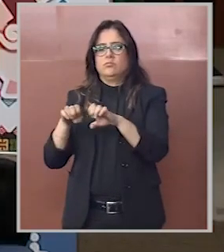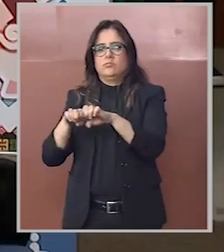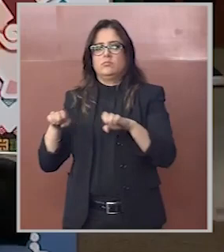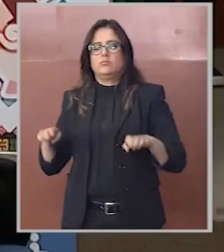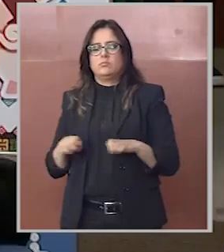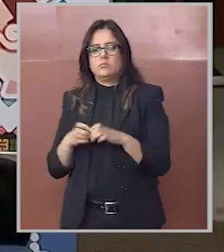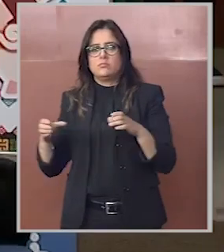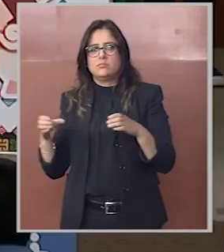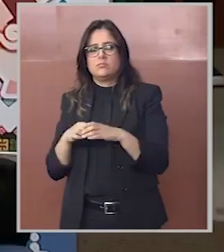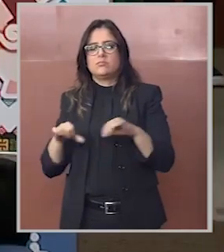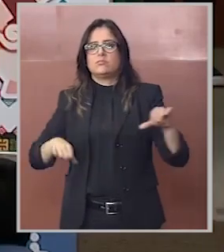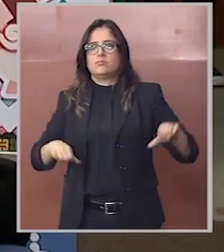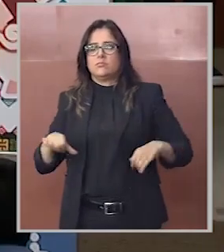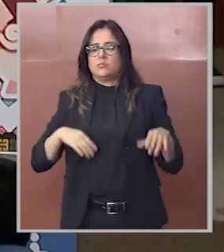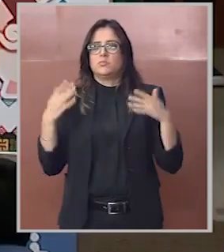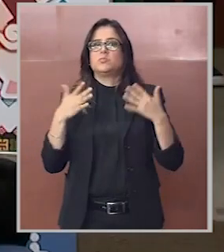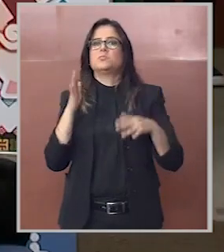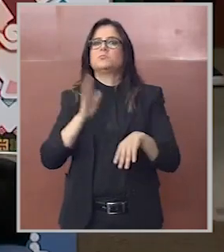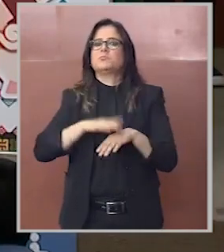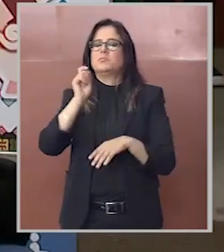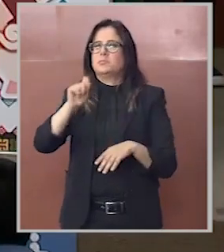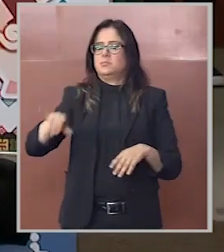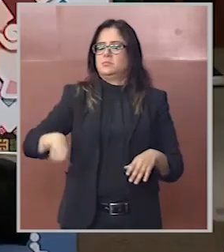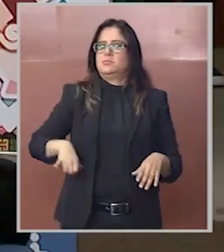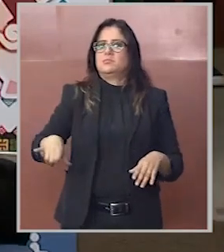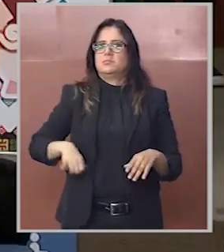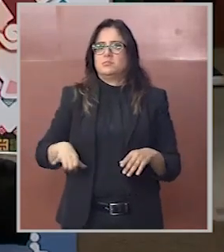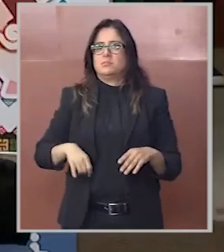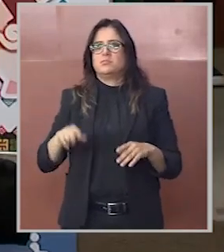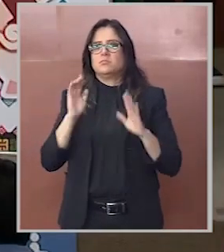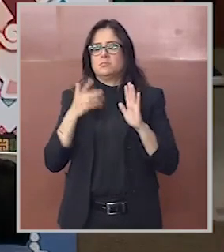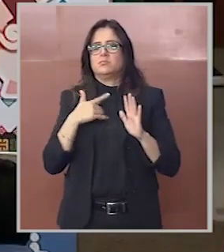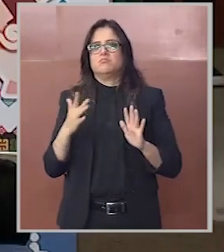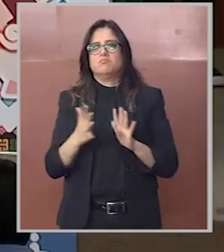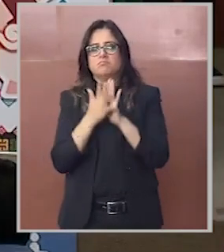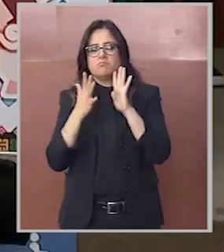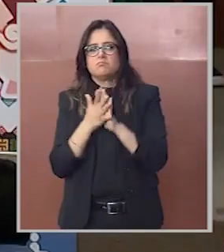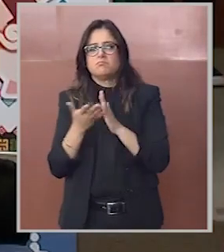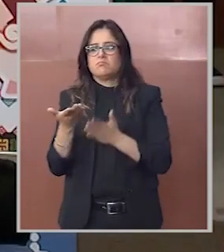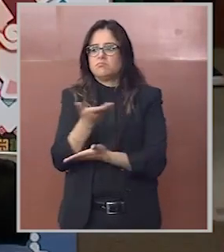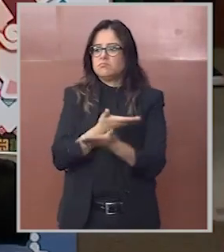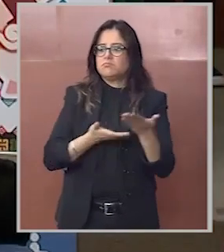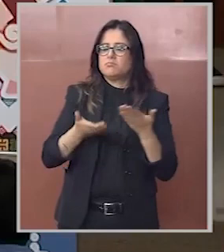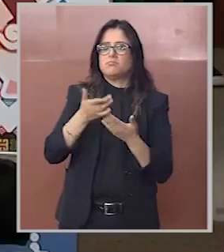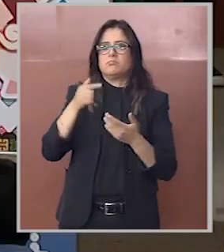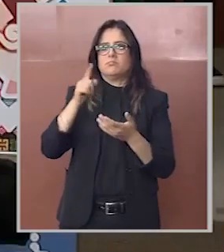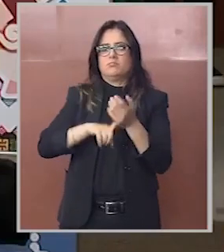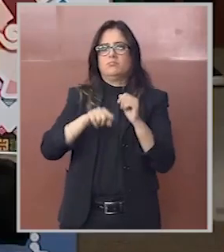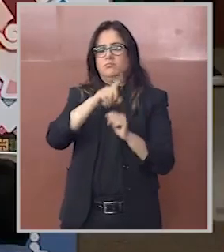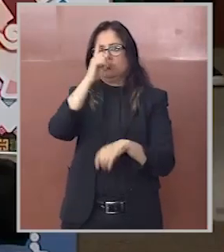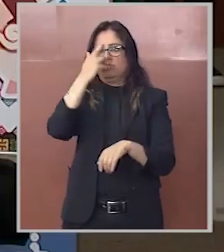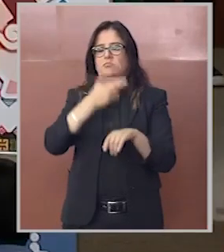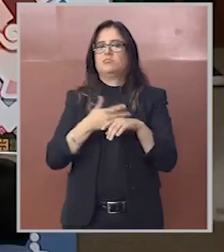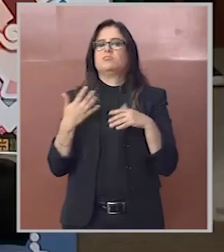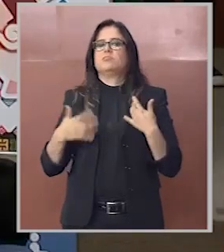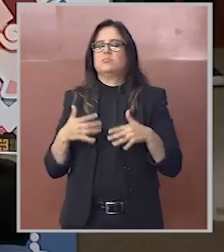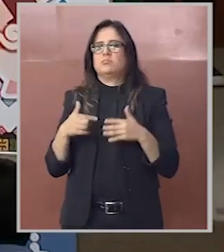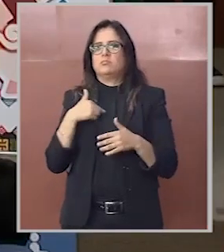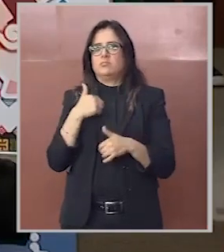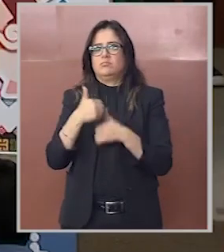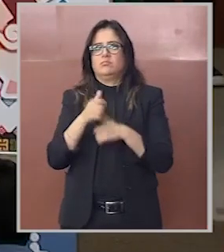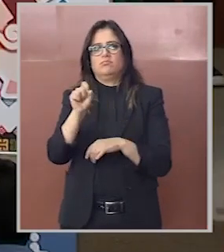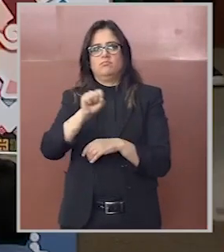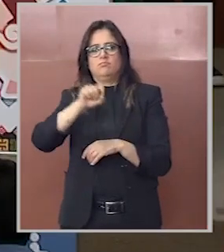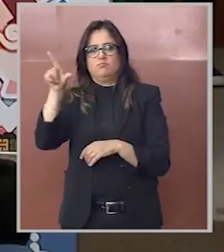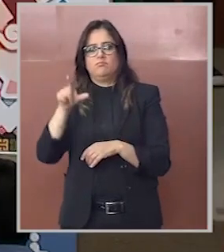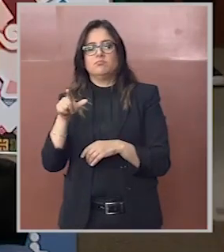actividades más interesantes en las que he participado no en la dirección en mi carrera profesional o sea fue un